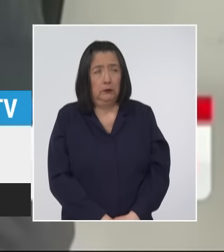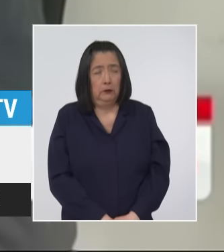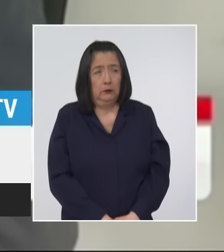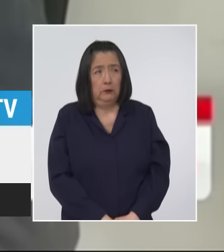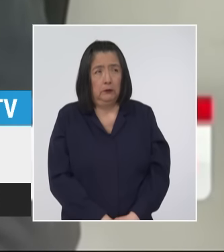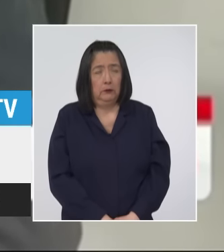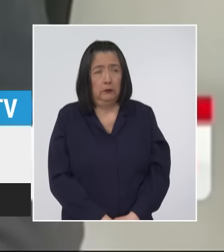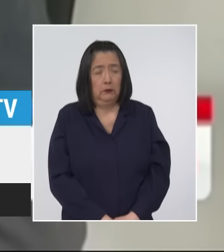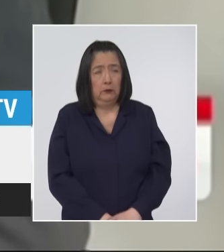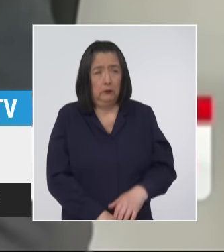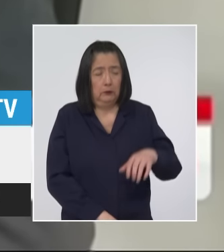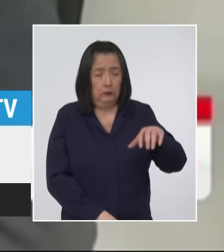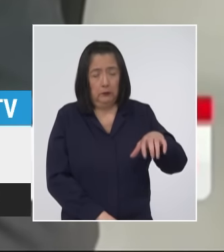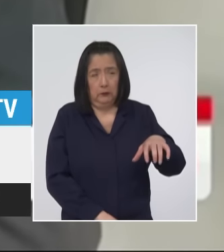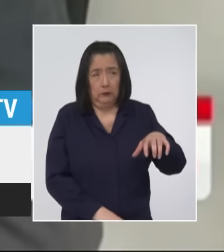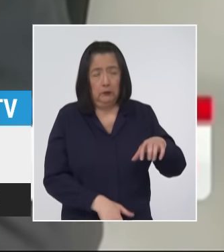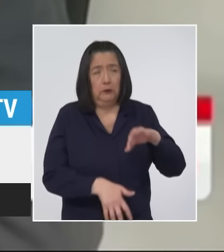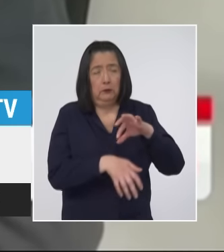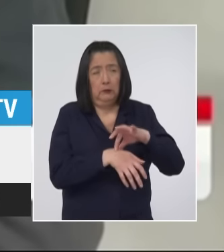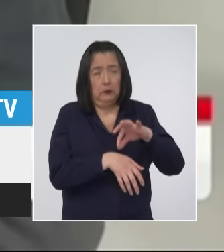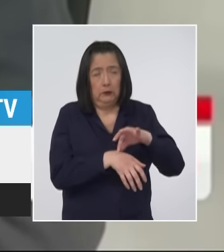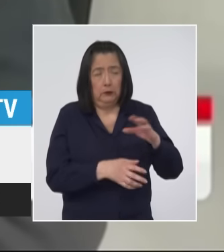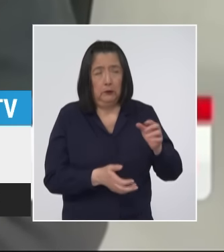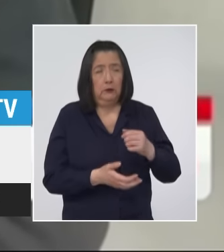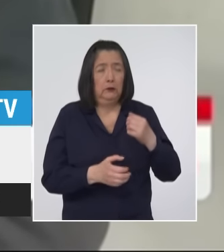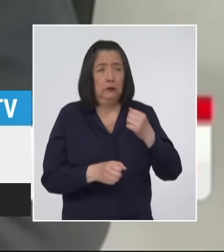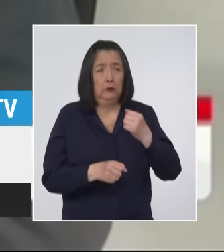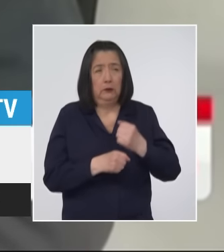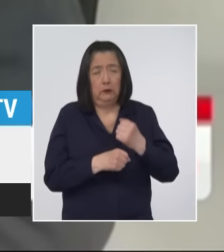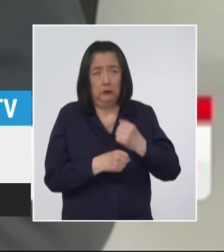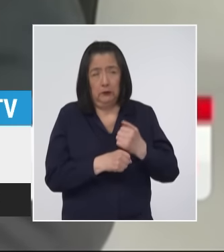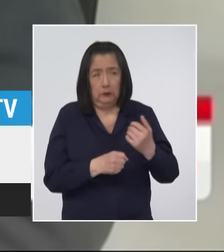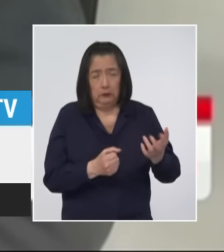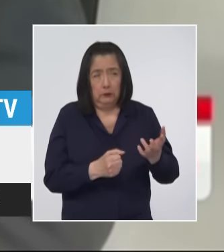en un centro médico que trabaja